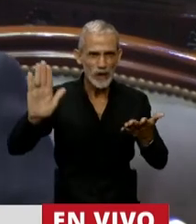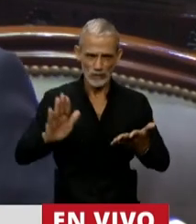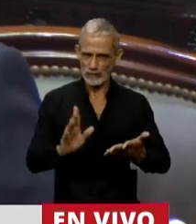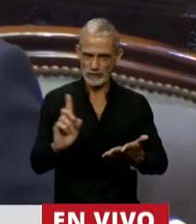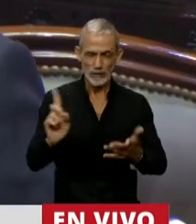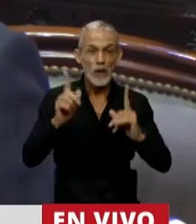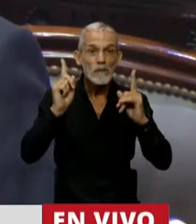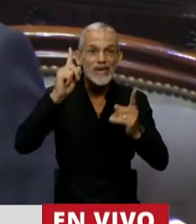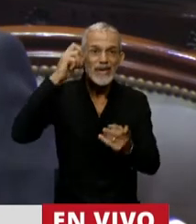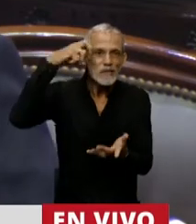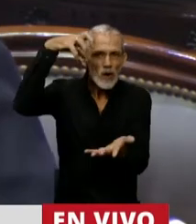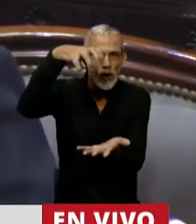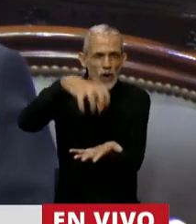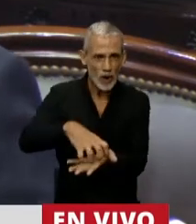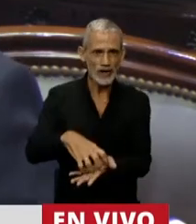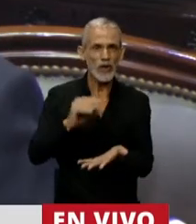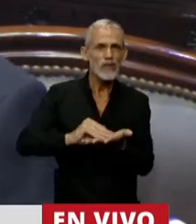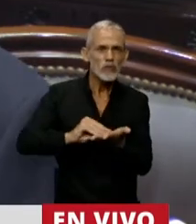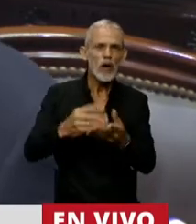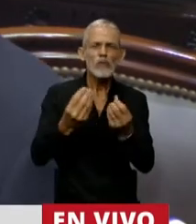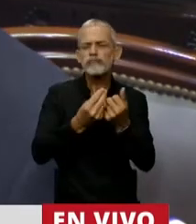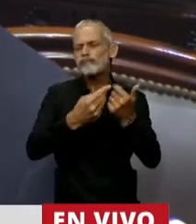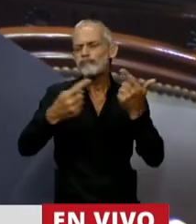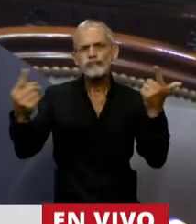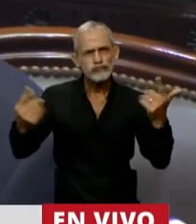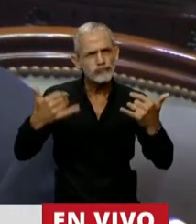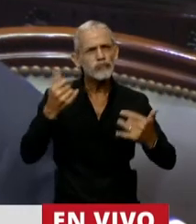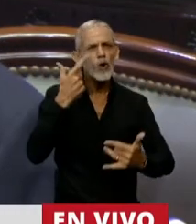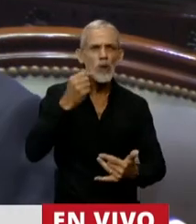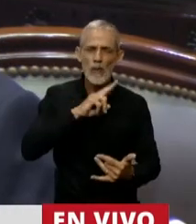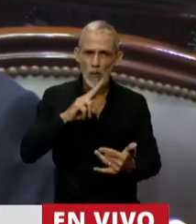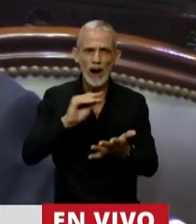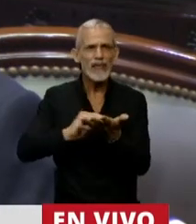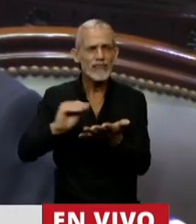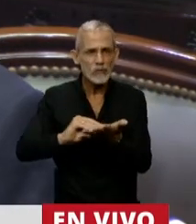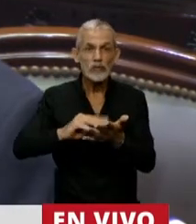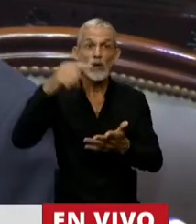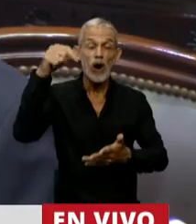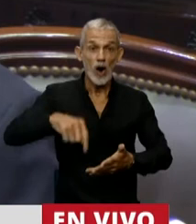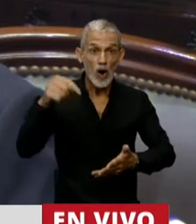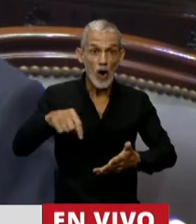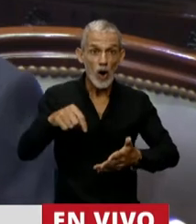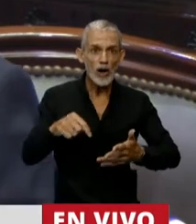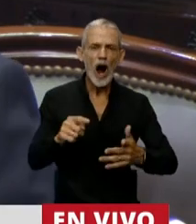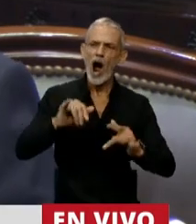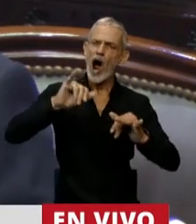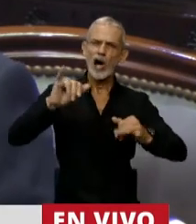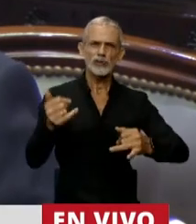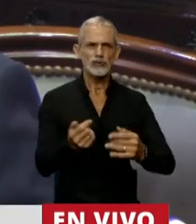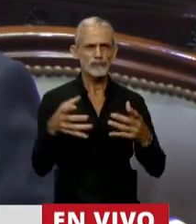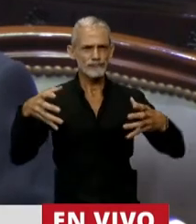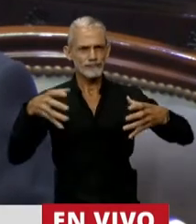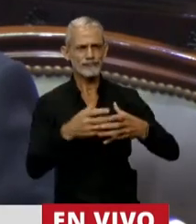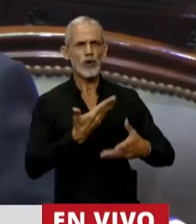mismo recinto muchos diputados y diputadas que hoy se suman a los relatos de